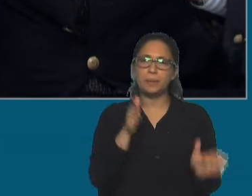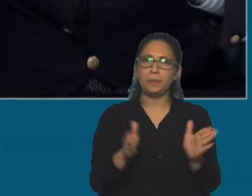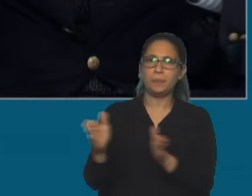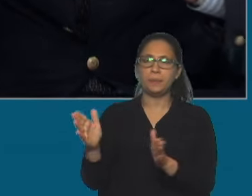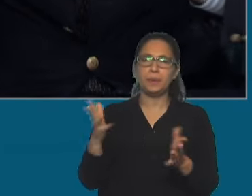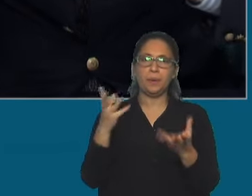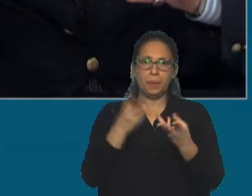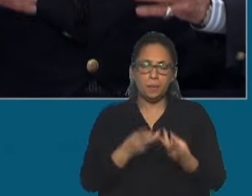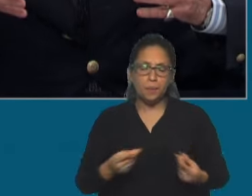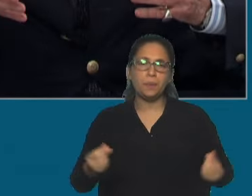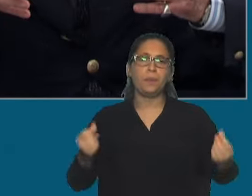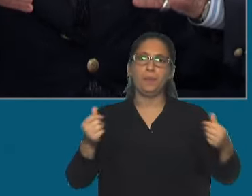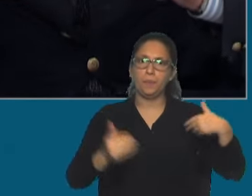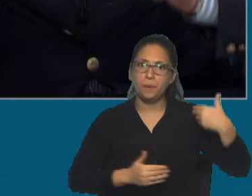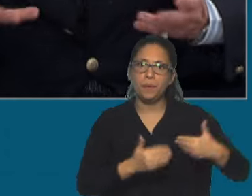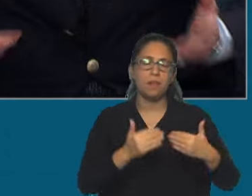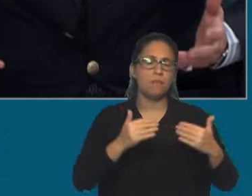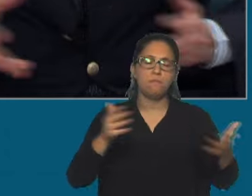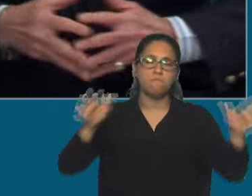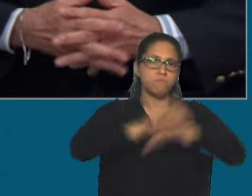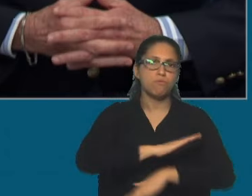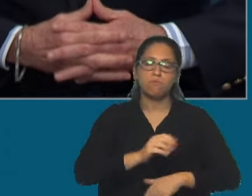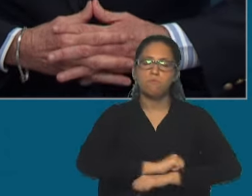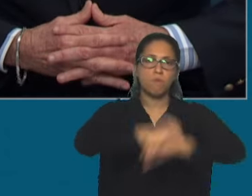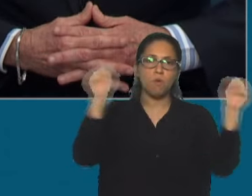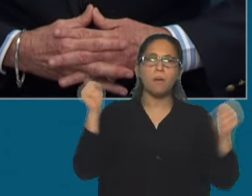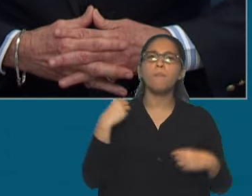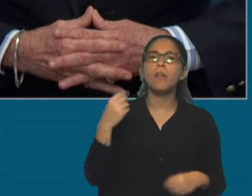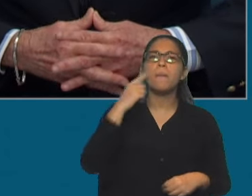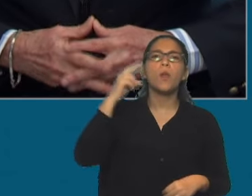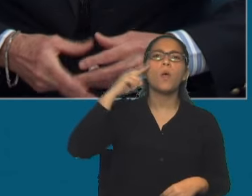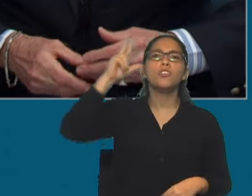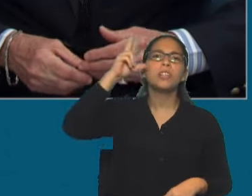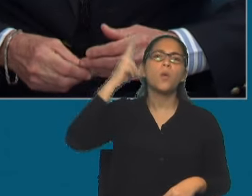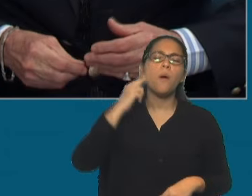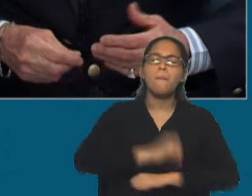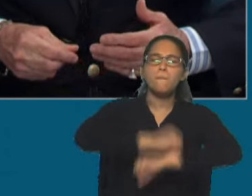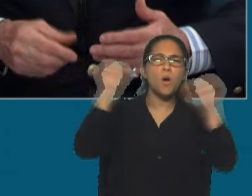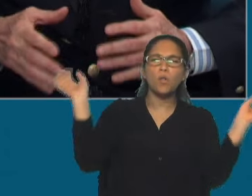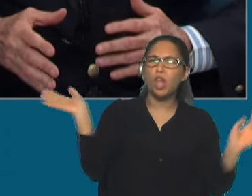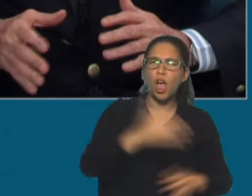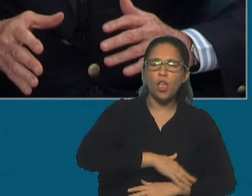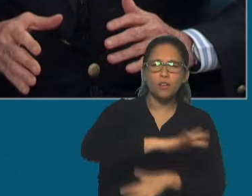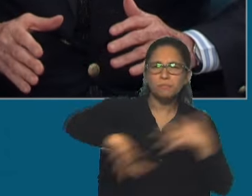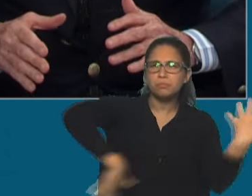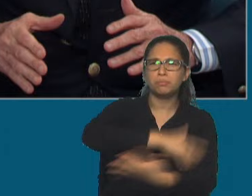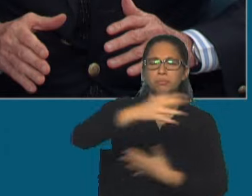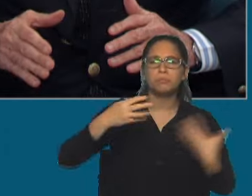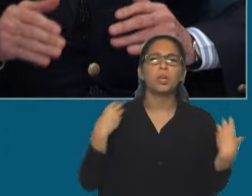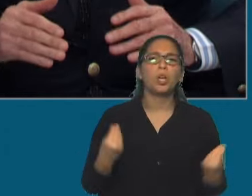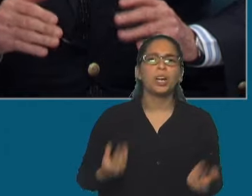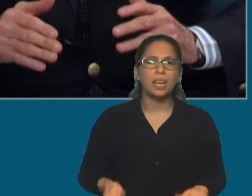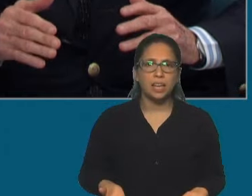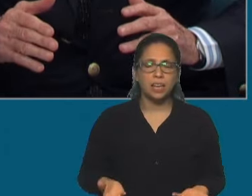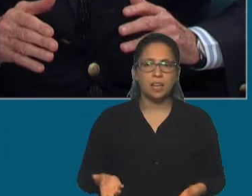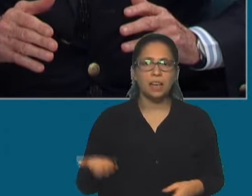porque la Argentina no podía seguir adelante ¿Y por con qué ese sistema. explota todo en el 89? Claro, explota todo en el 89, primero porque la Argentina no tenía